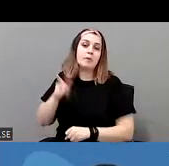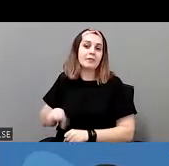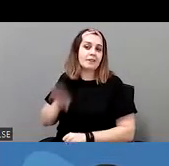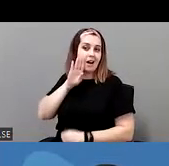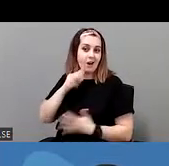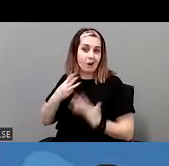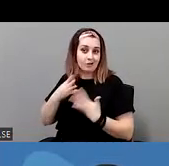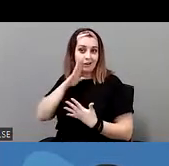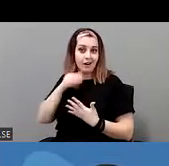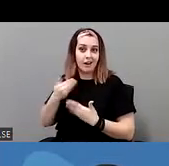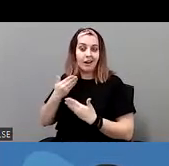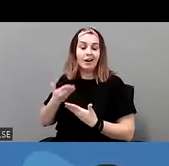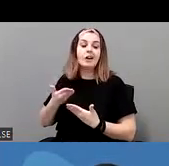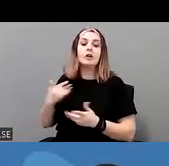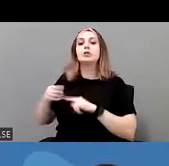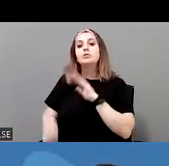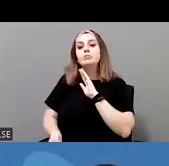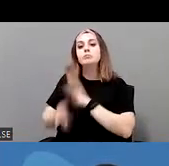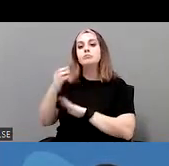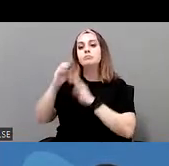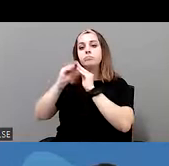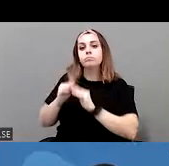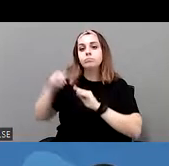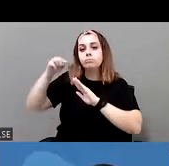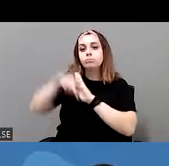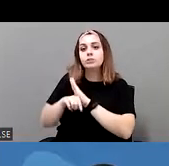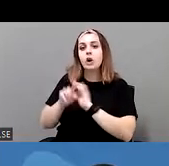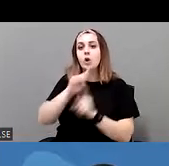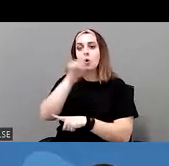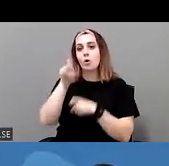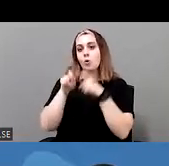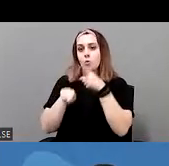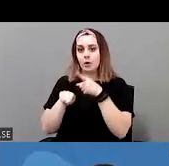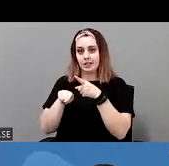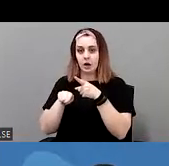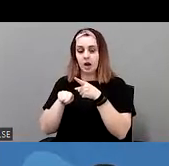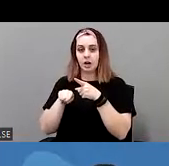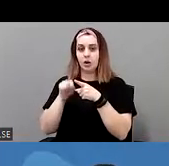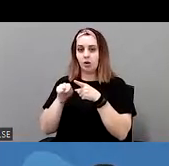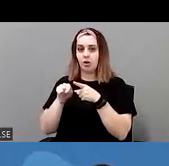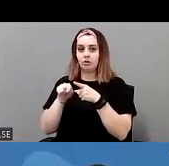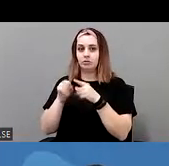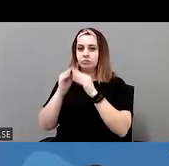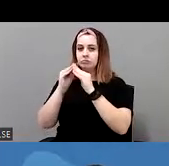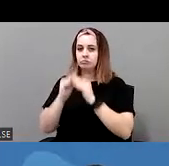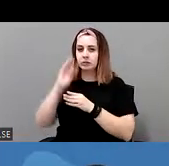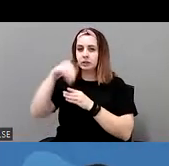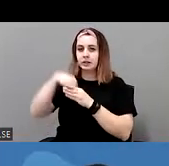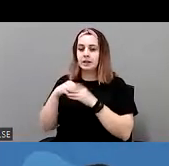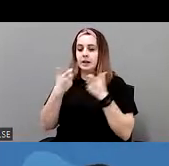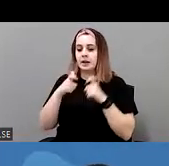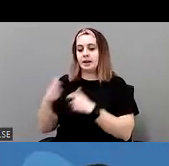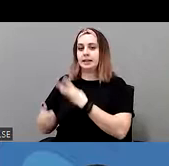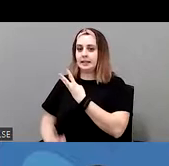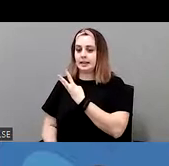antes, desarrollamos y creamos un cuestionario que está conformado y dividido en 3.